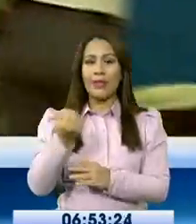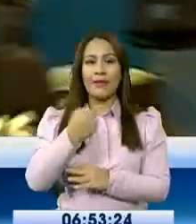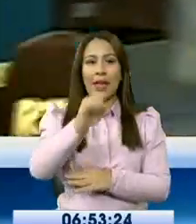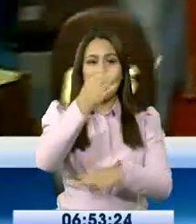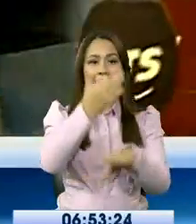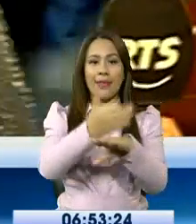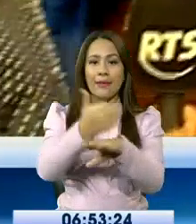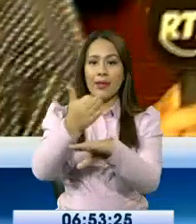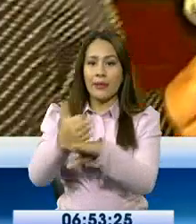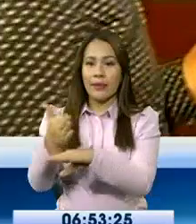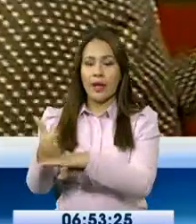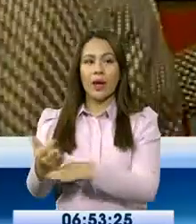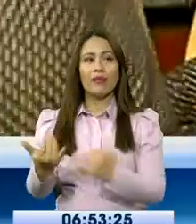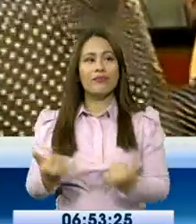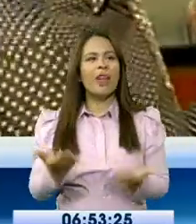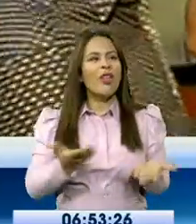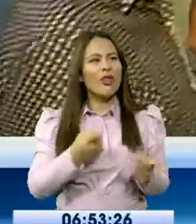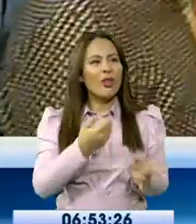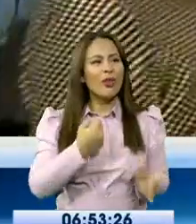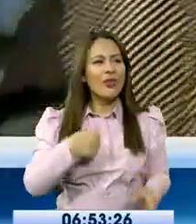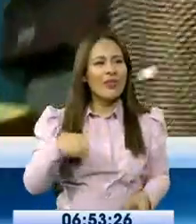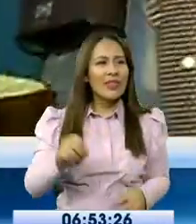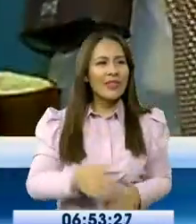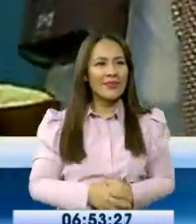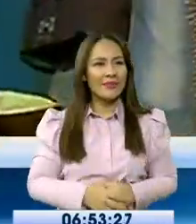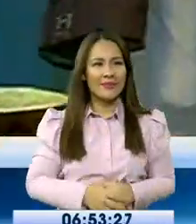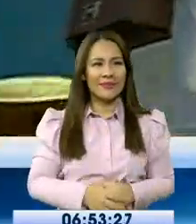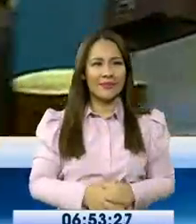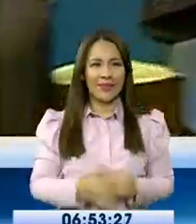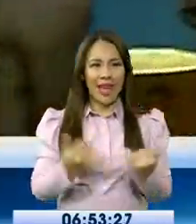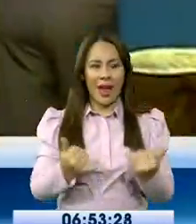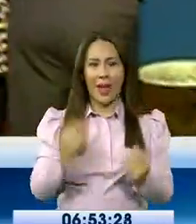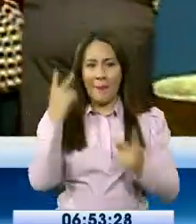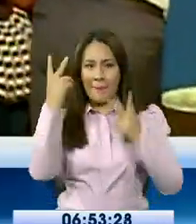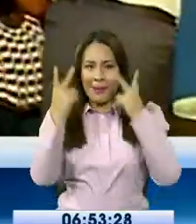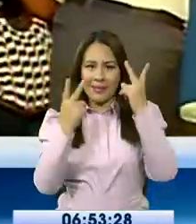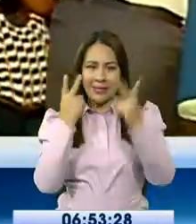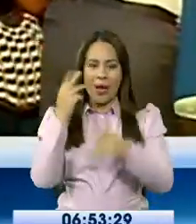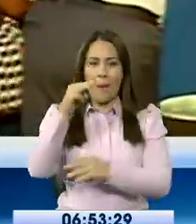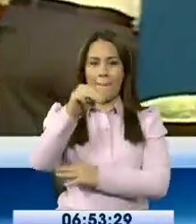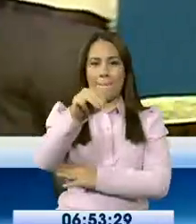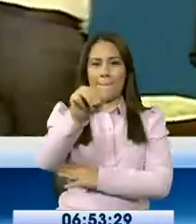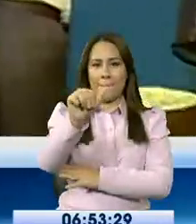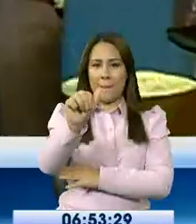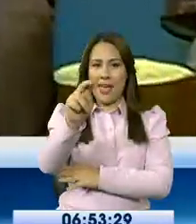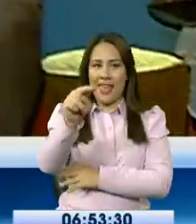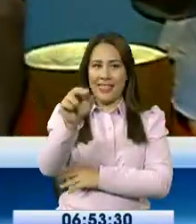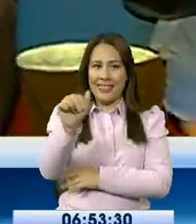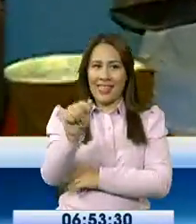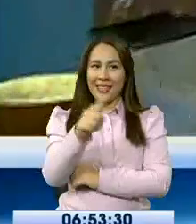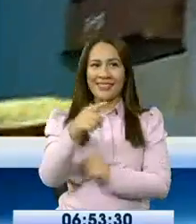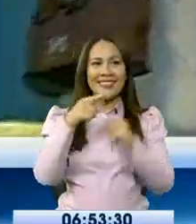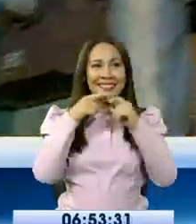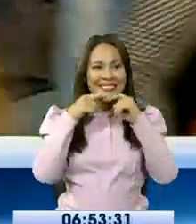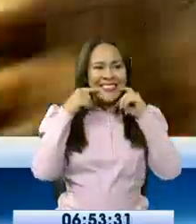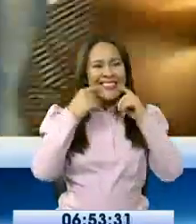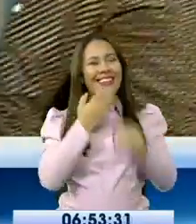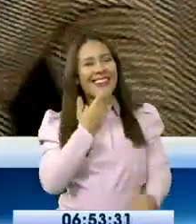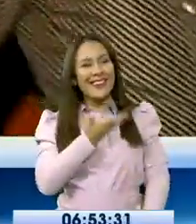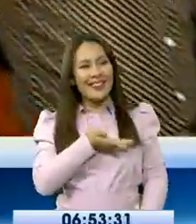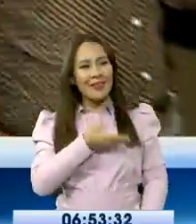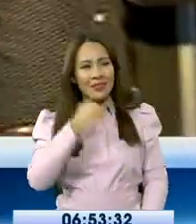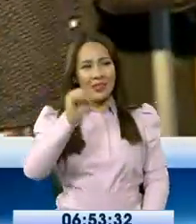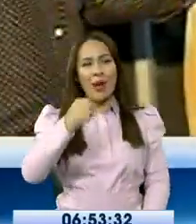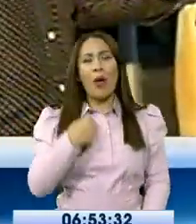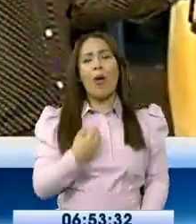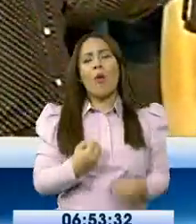¿Para dónde se dirige esta mañana? Ahorita nos vamos de paseo a La Maná, Ah, caramba, la veo contenta, ¿cómo así? Cuéntenos. Sí, porque hace miles de